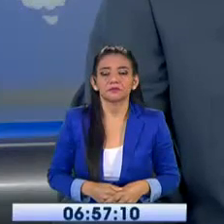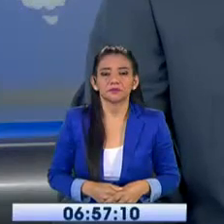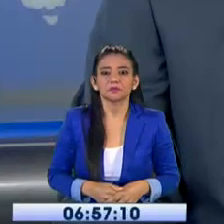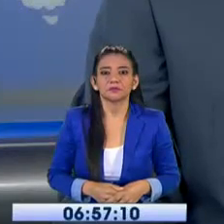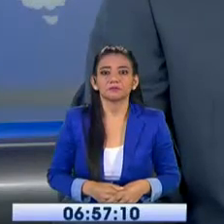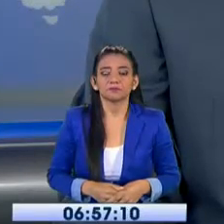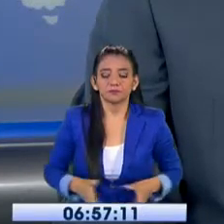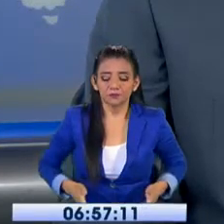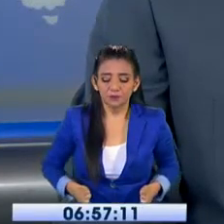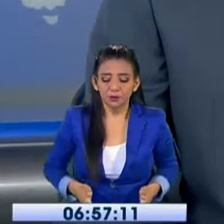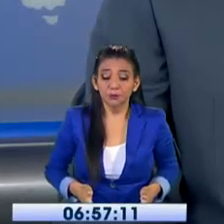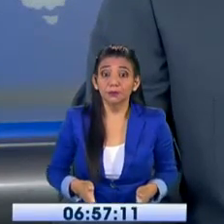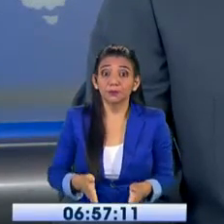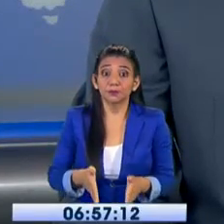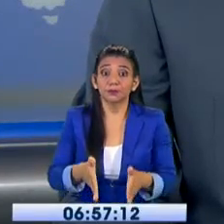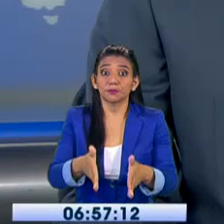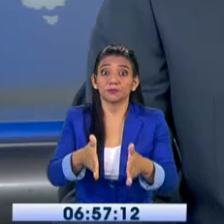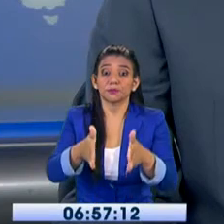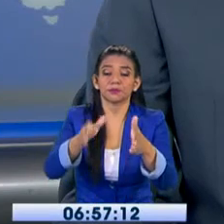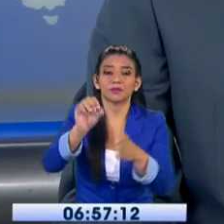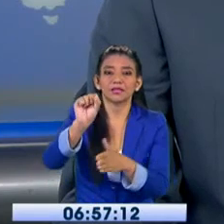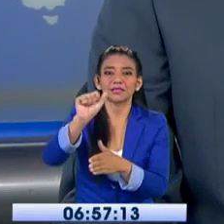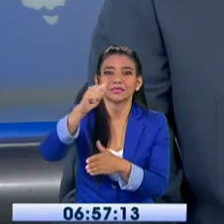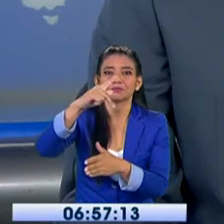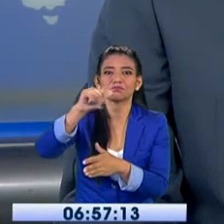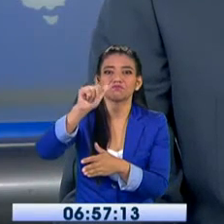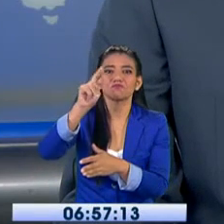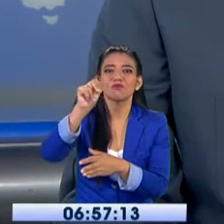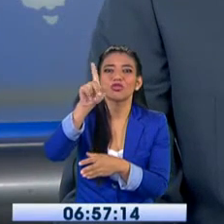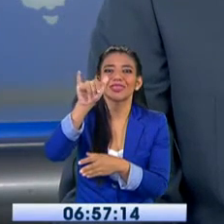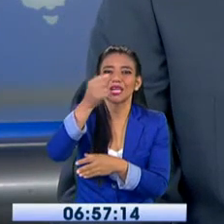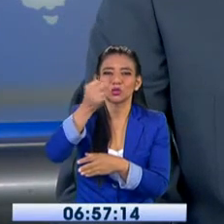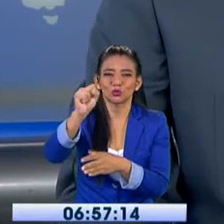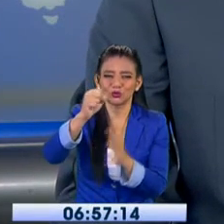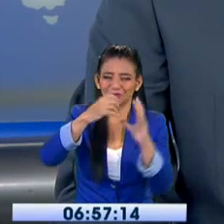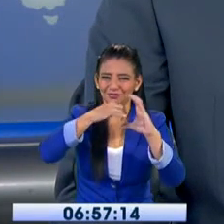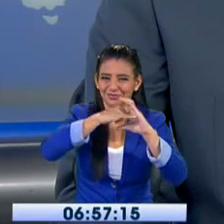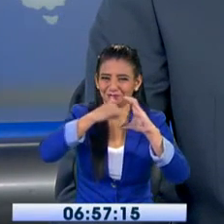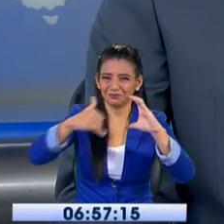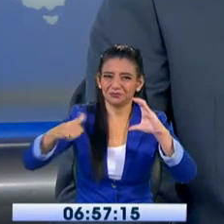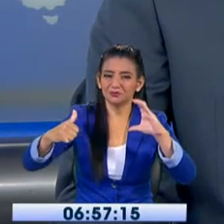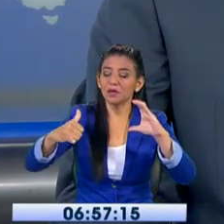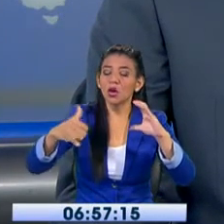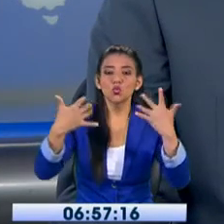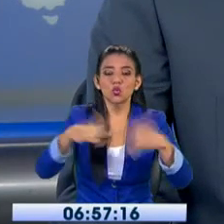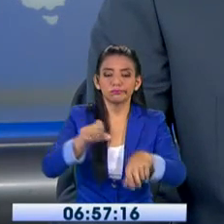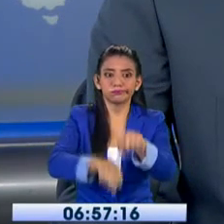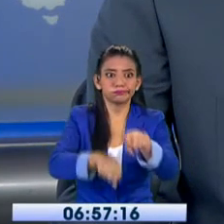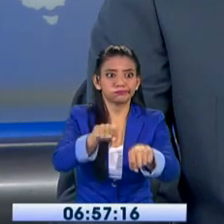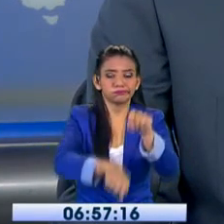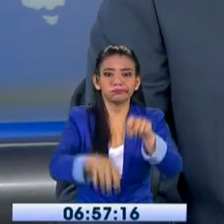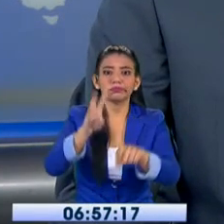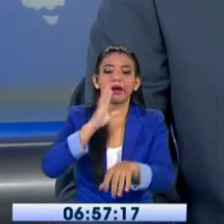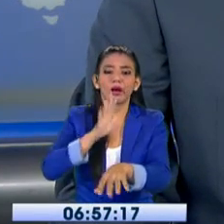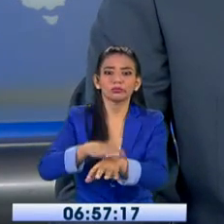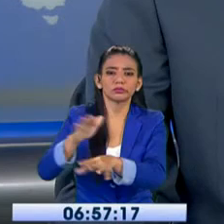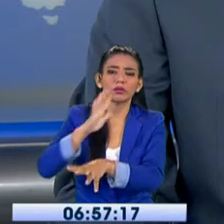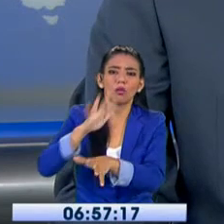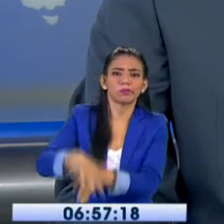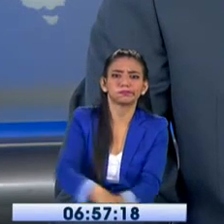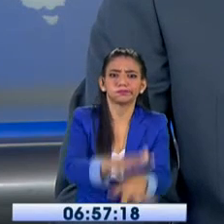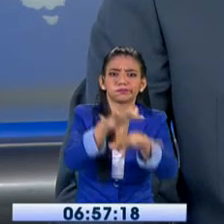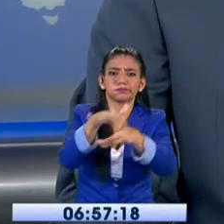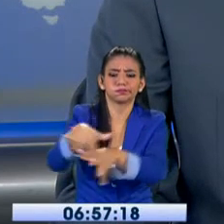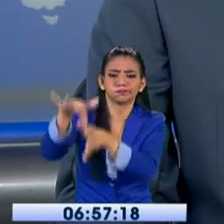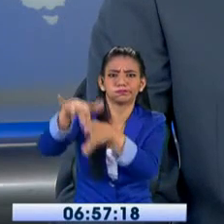Algunos tramos de la carretera que comprende la ruta del Espóndilus en la provincia de Santa Elena siguen sufriendo daños por la fuerza de la marejada. La Dirección